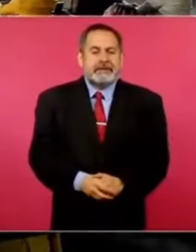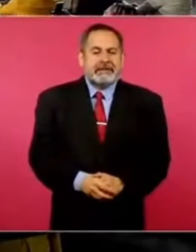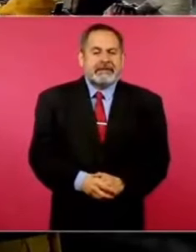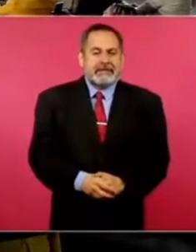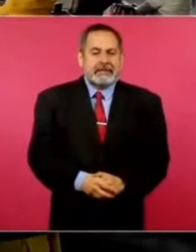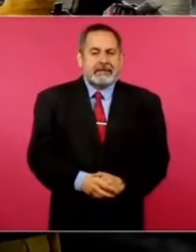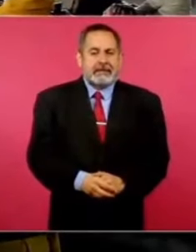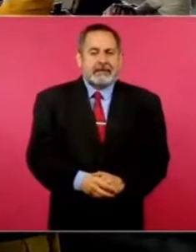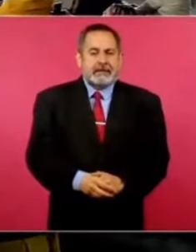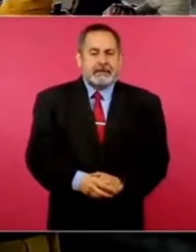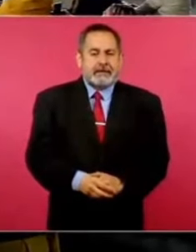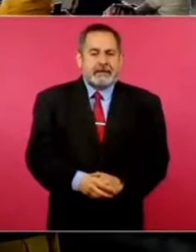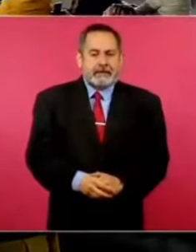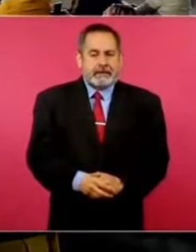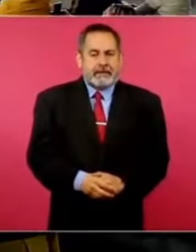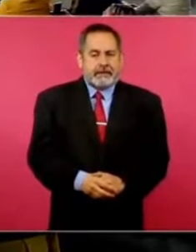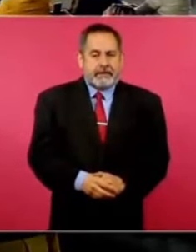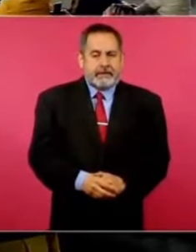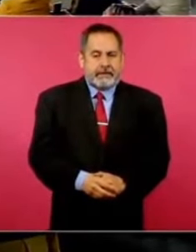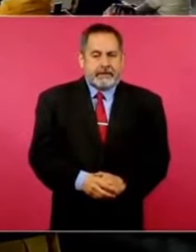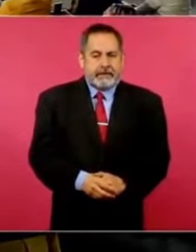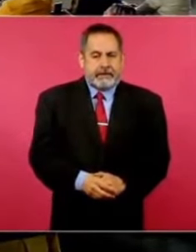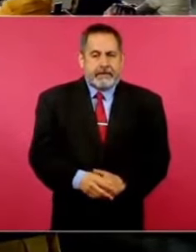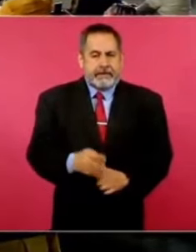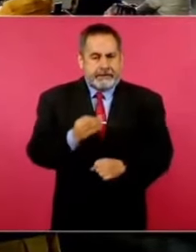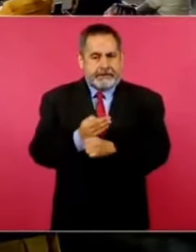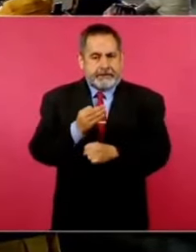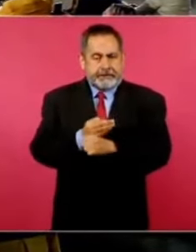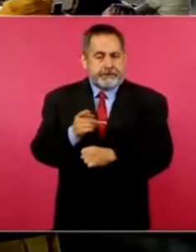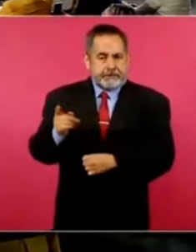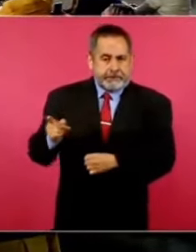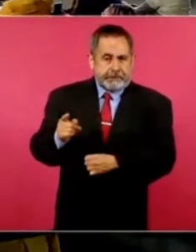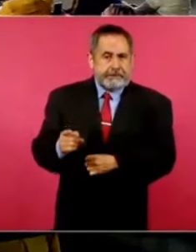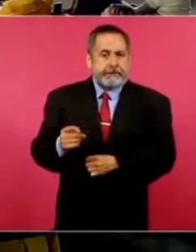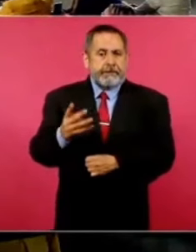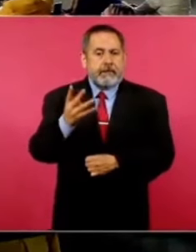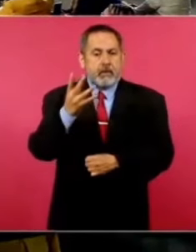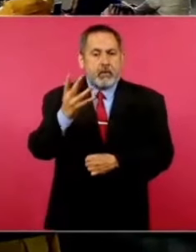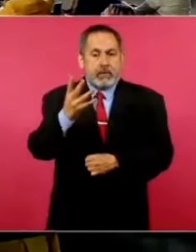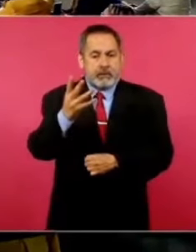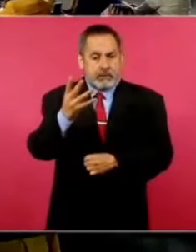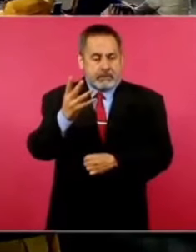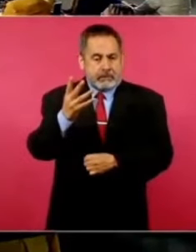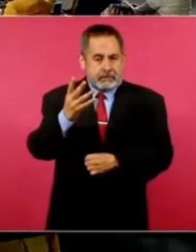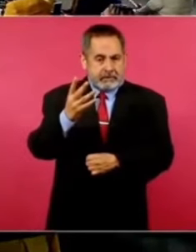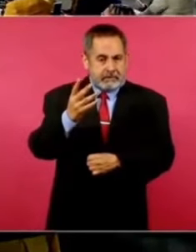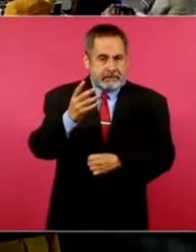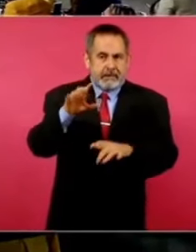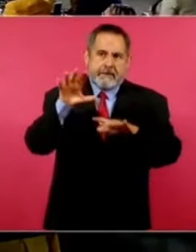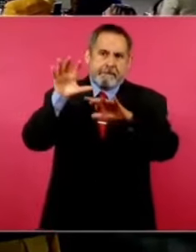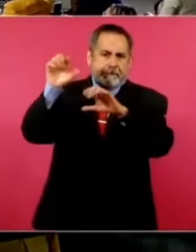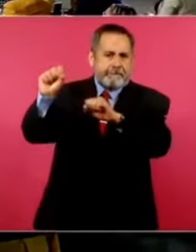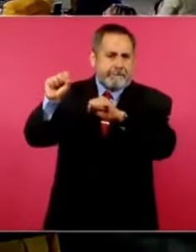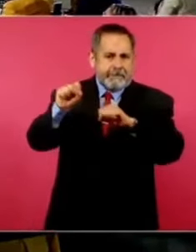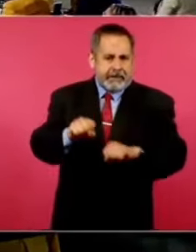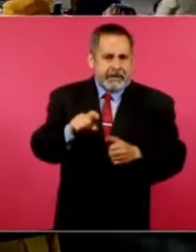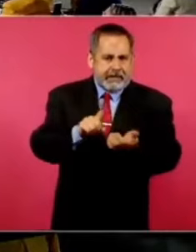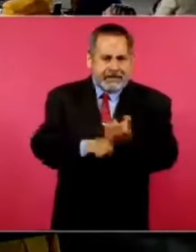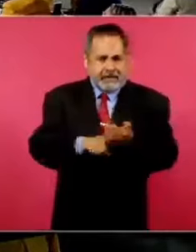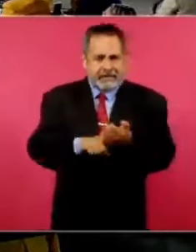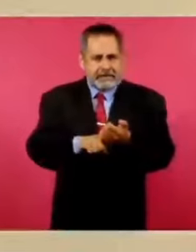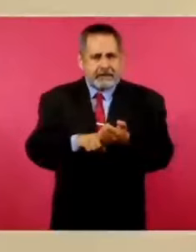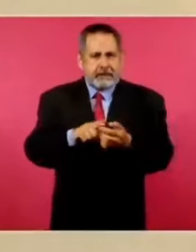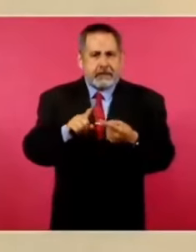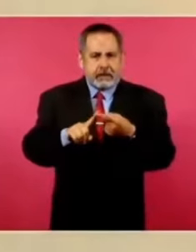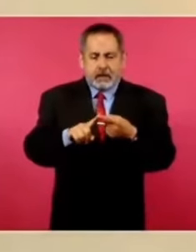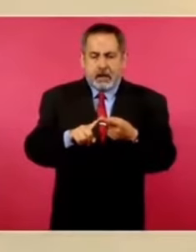junio tenemos en esta ocasión cuatro extradiciones realizadas por la fiscalía general de la república incluye